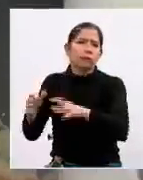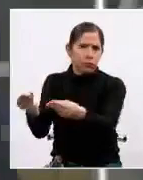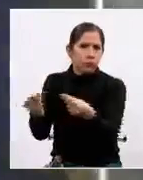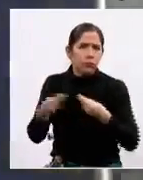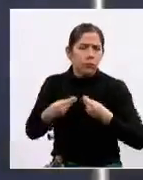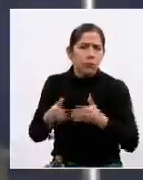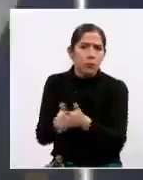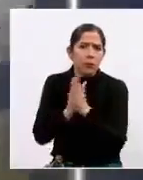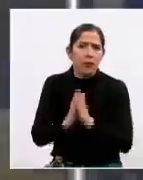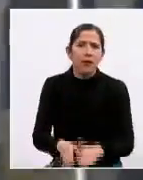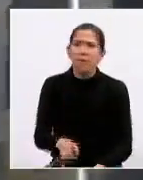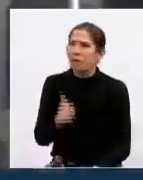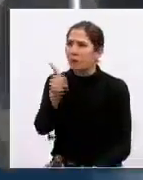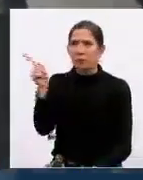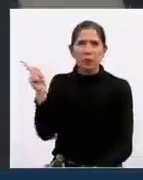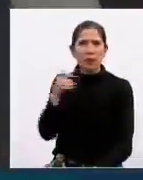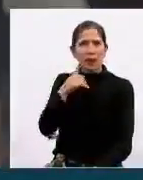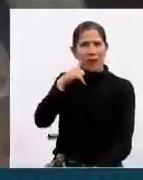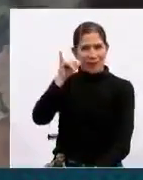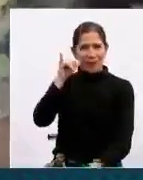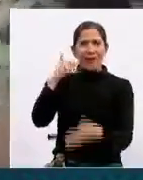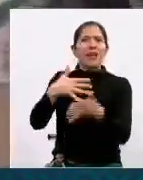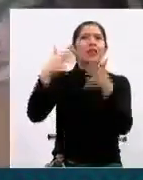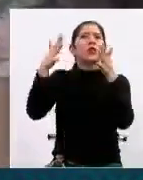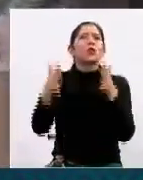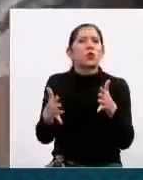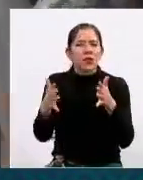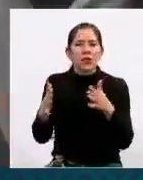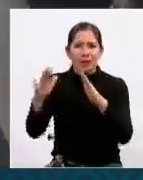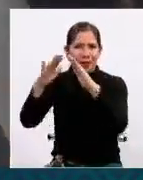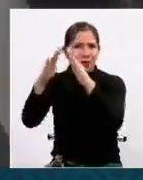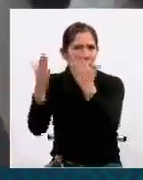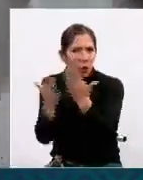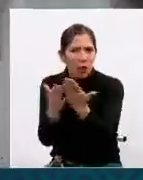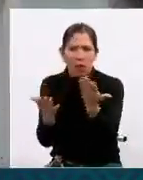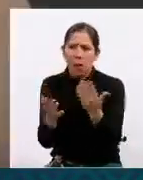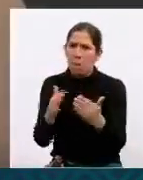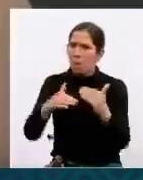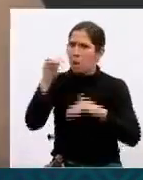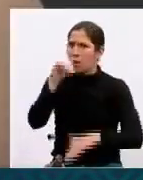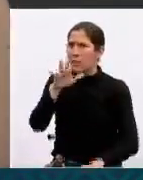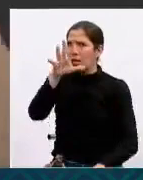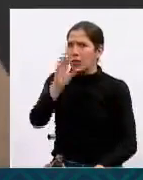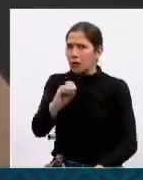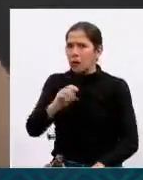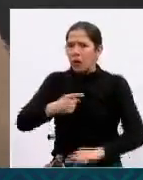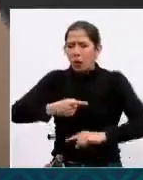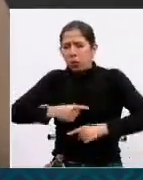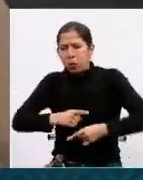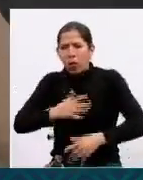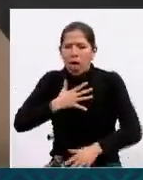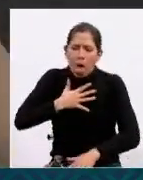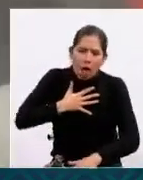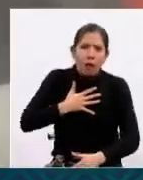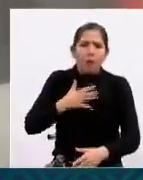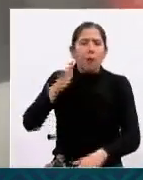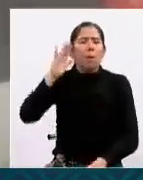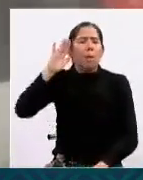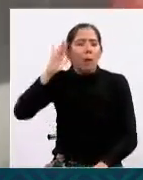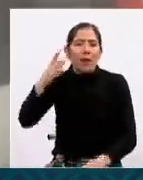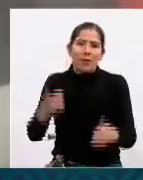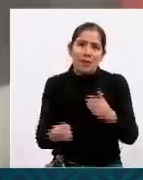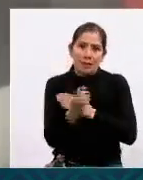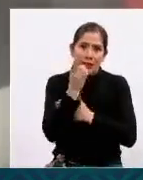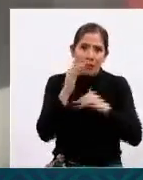Con respecto a los estudiantes que se vieron afectados este pasado viernes, donde más de 50 sufrieron intoxicación por ingerir aparentemente